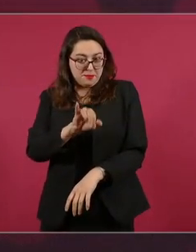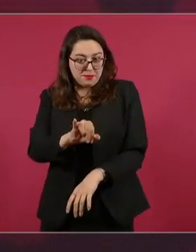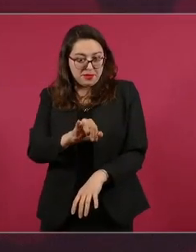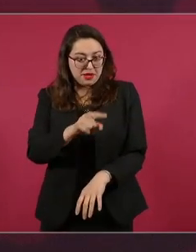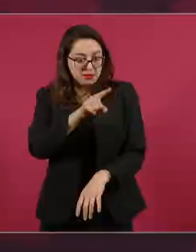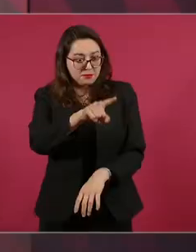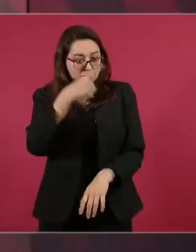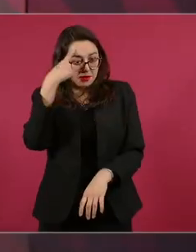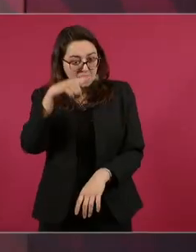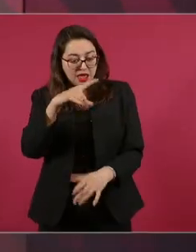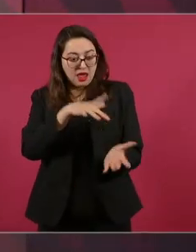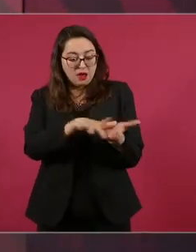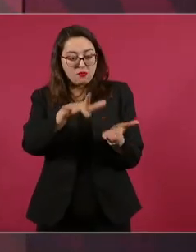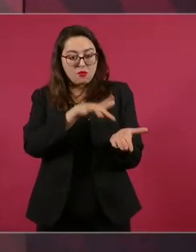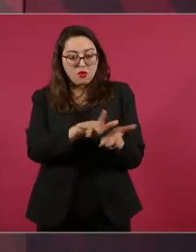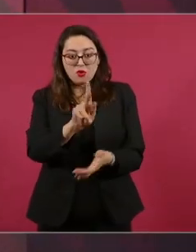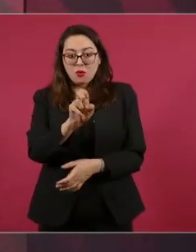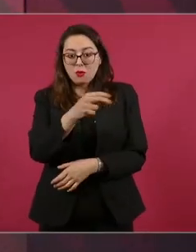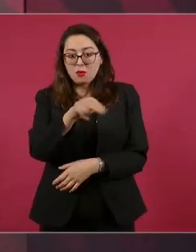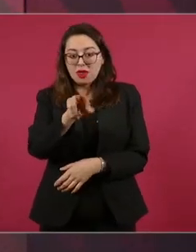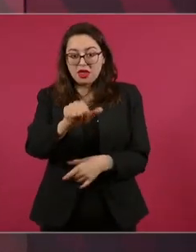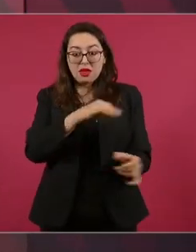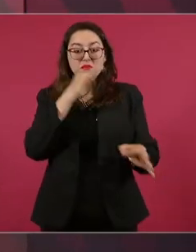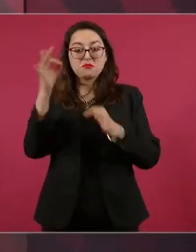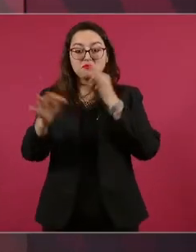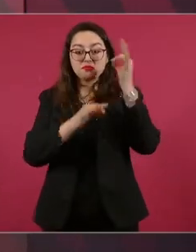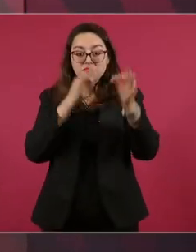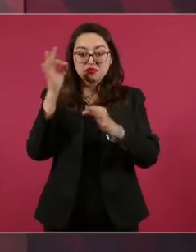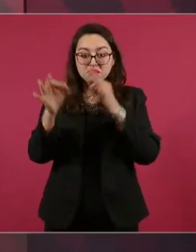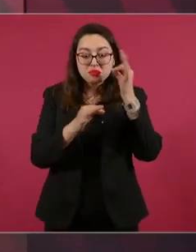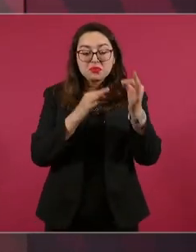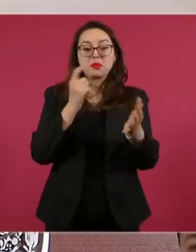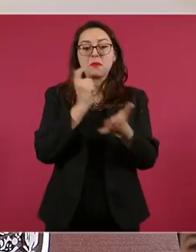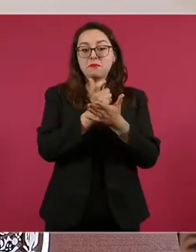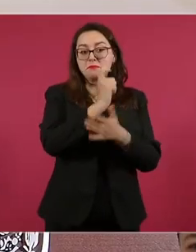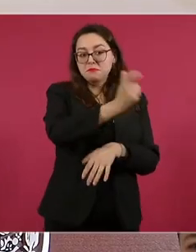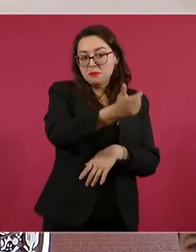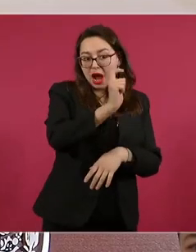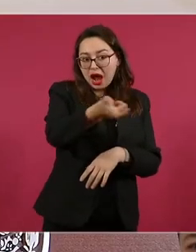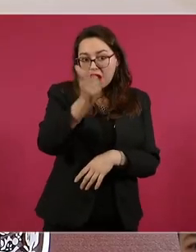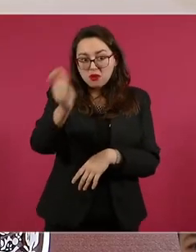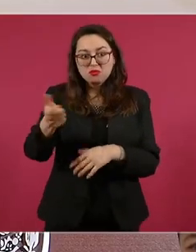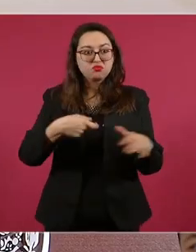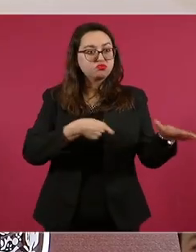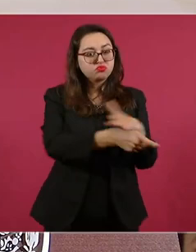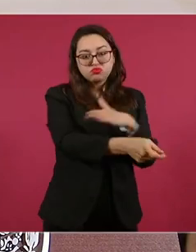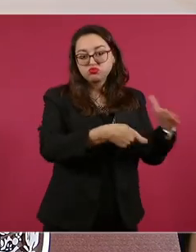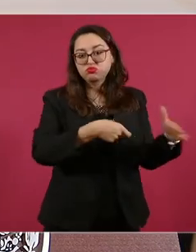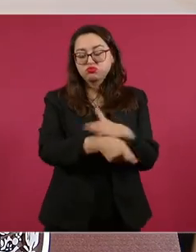para la campaña, para pagar a publicistas.